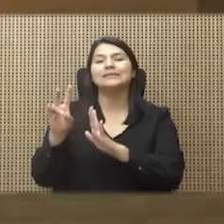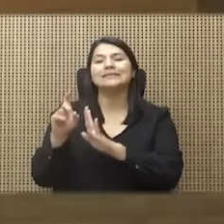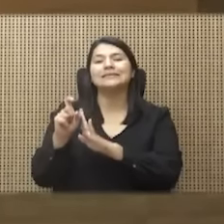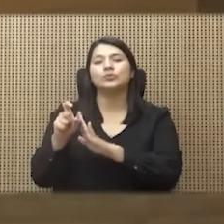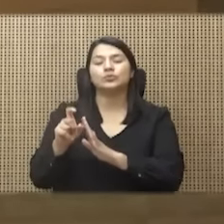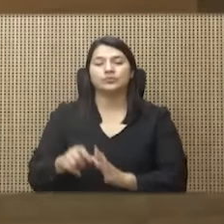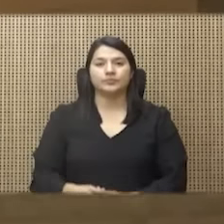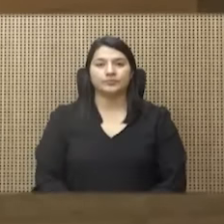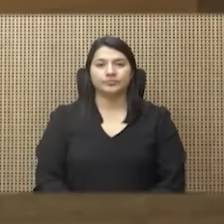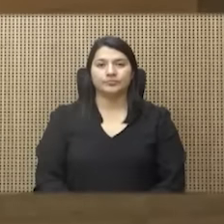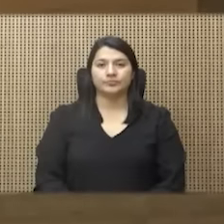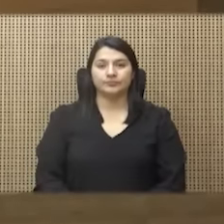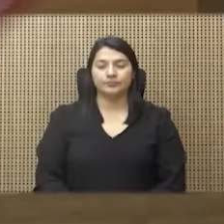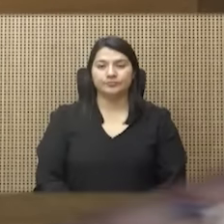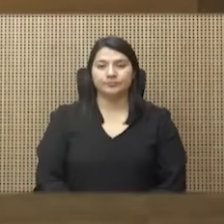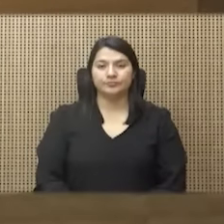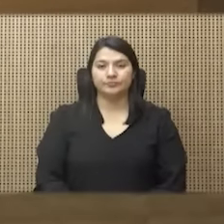6 minutos 7 segundos.